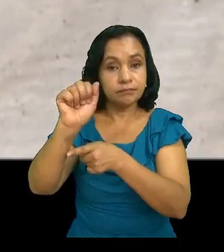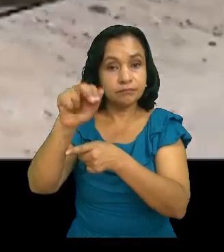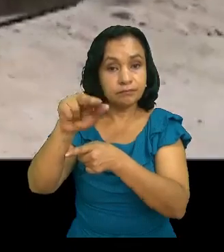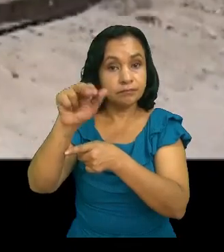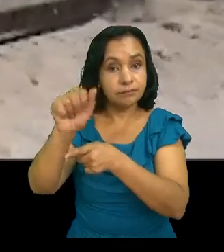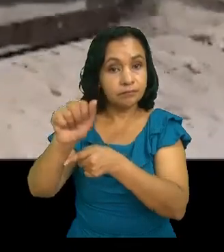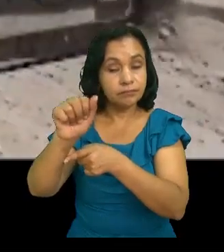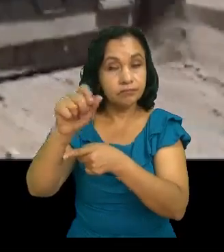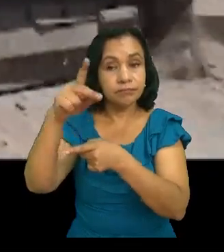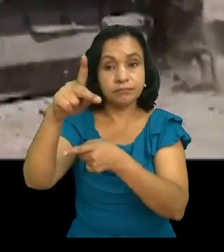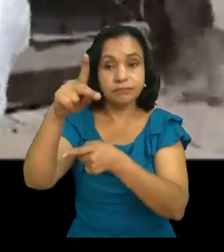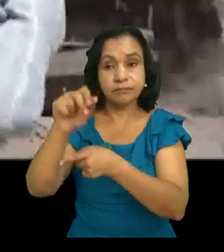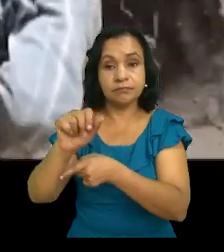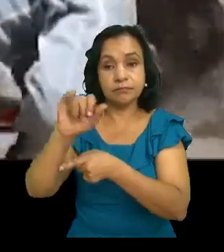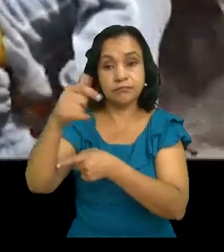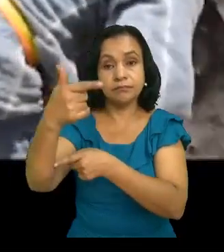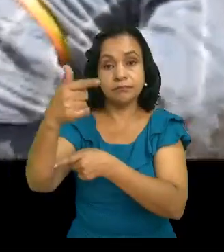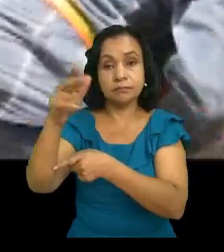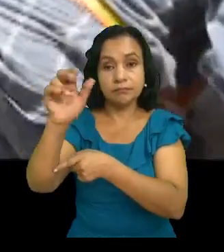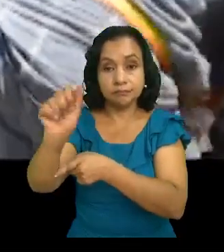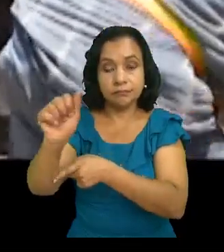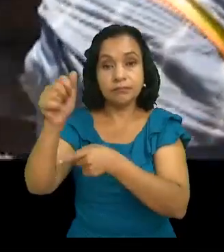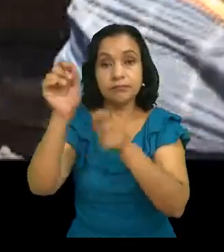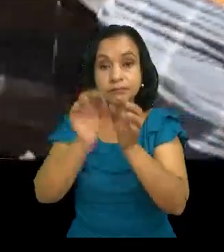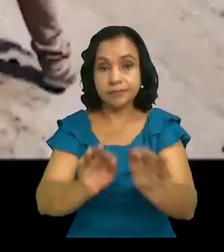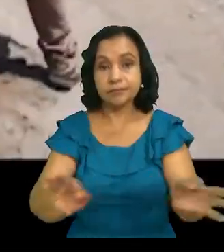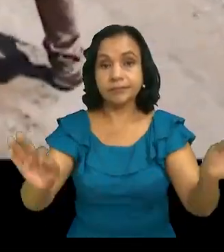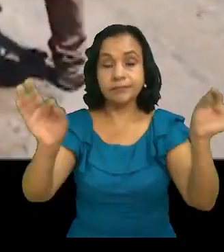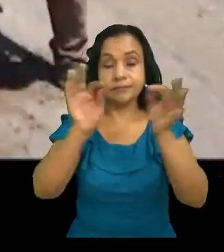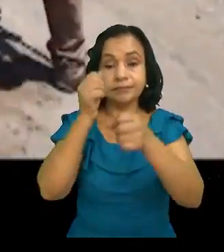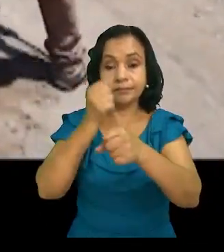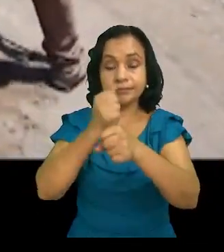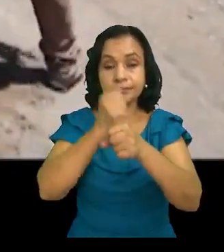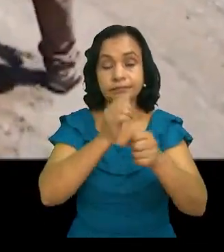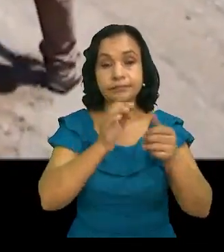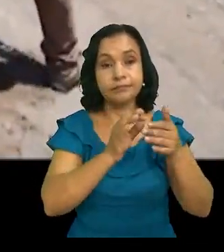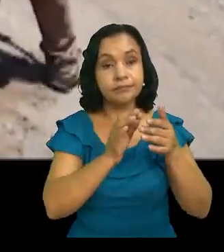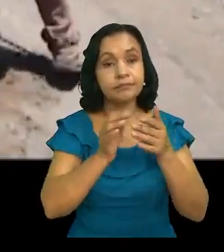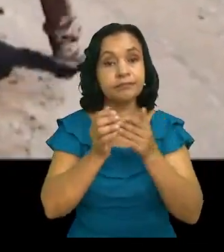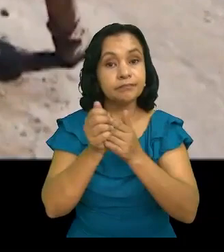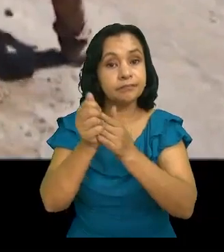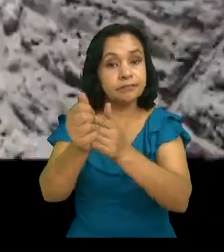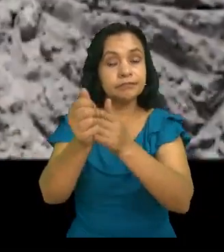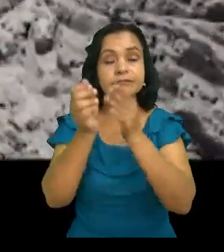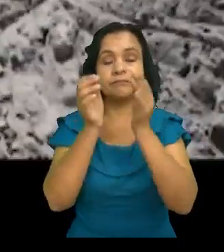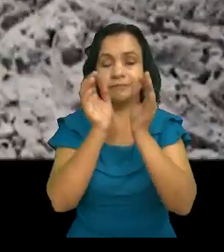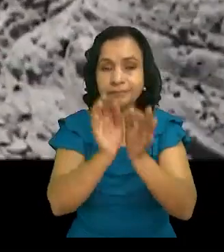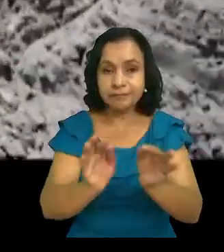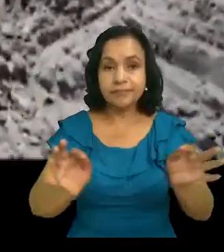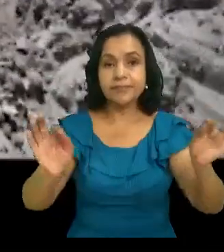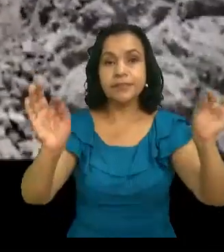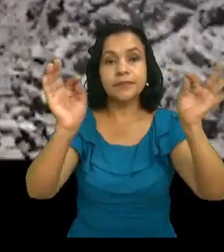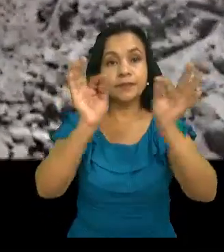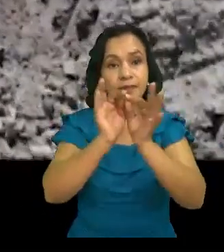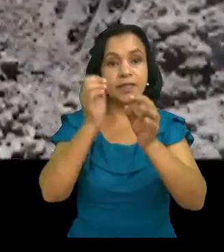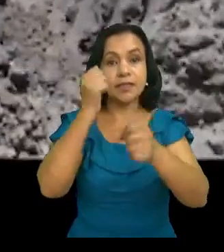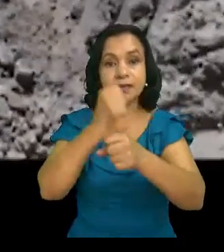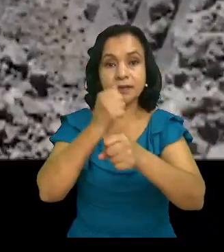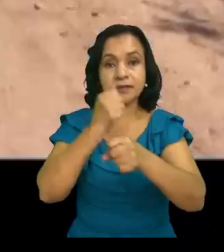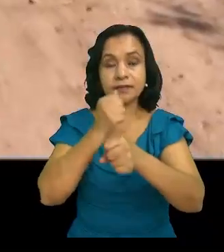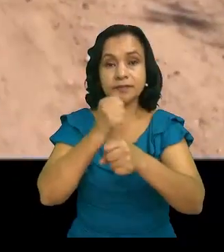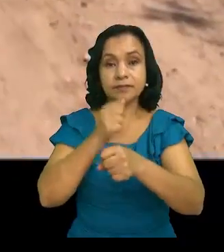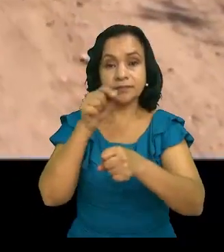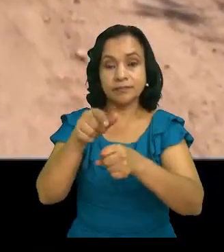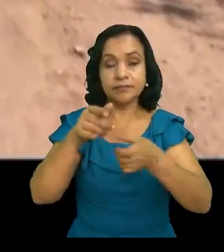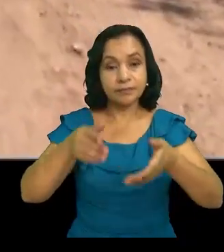esa importancia en una región altísimamente productiva, muy productiva, que ahora